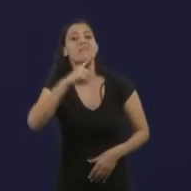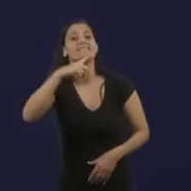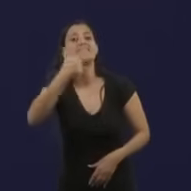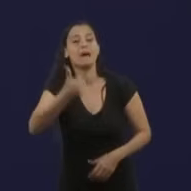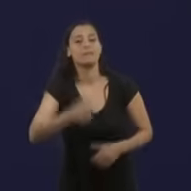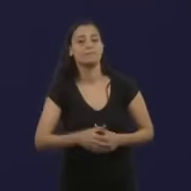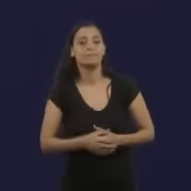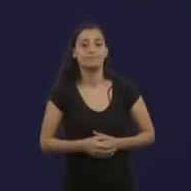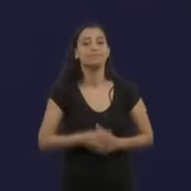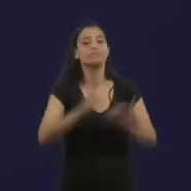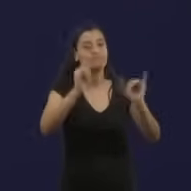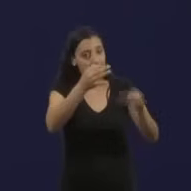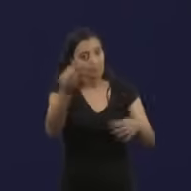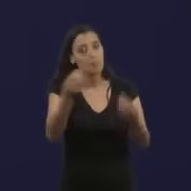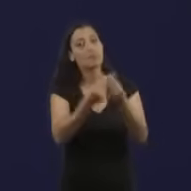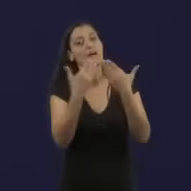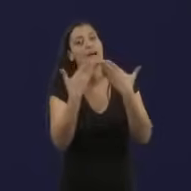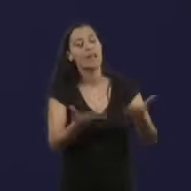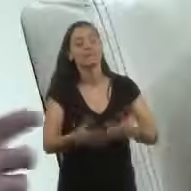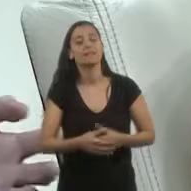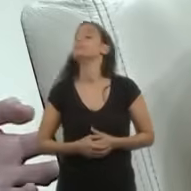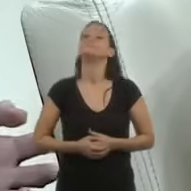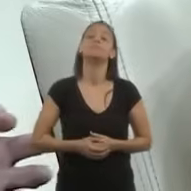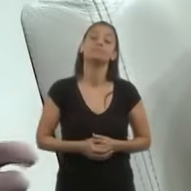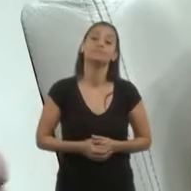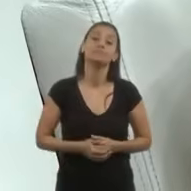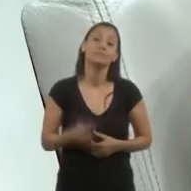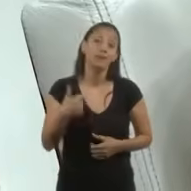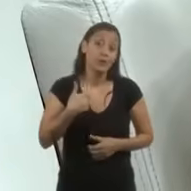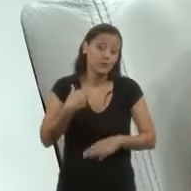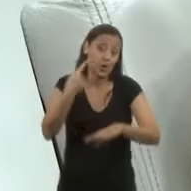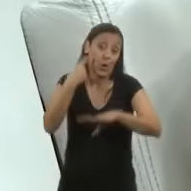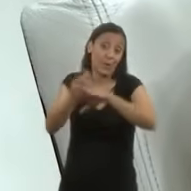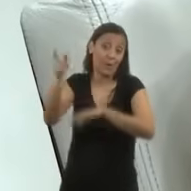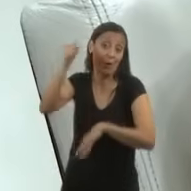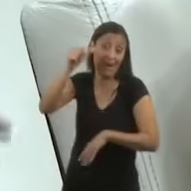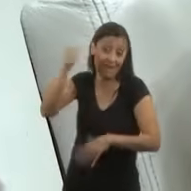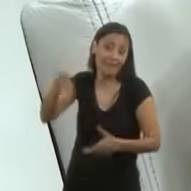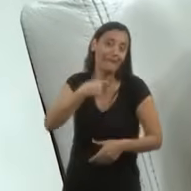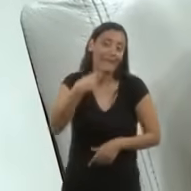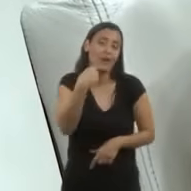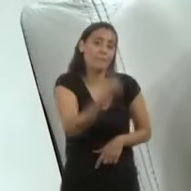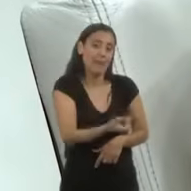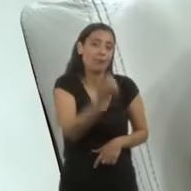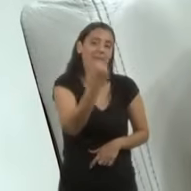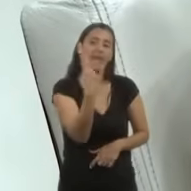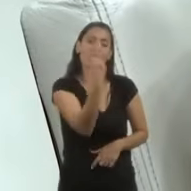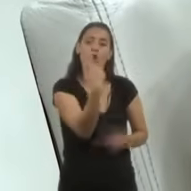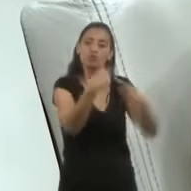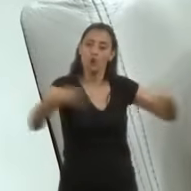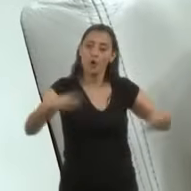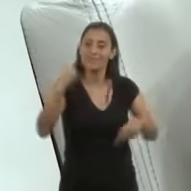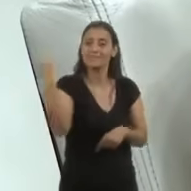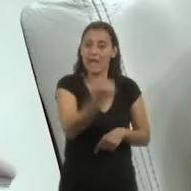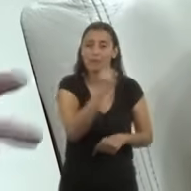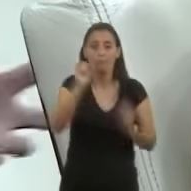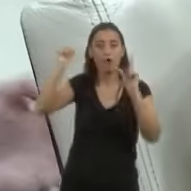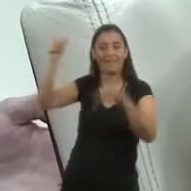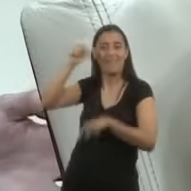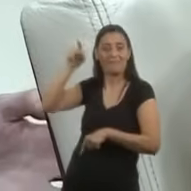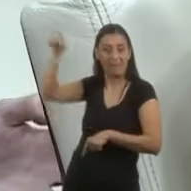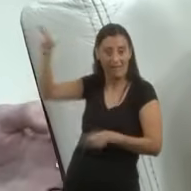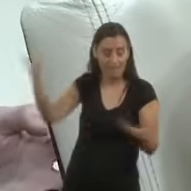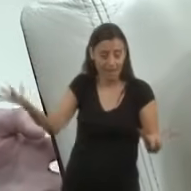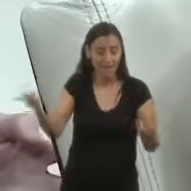universidad fasta Así es Muchas gracias por favor bueno como soy de mar del plata quería preguntarle por dos Pilares de mar del plata